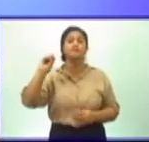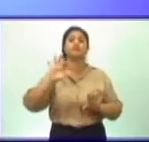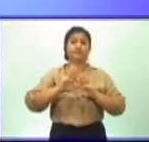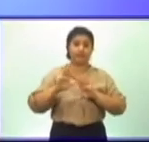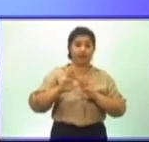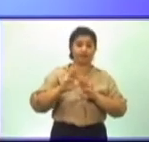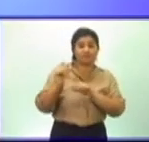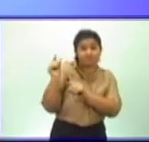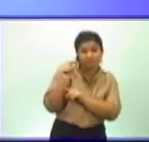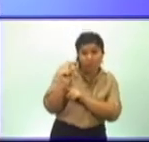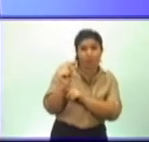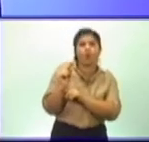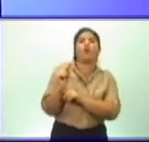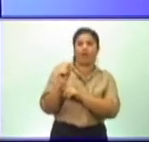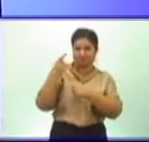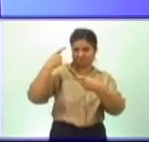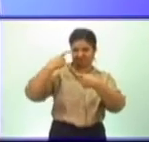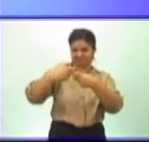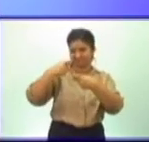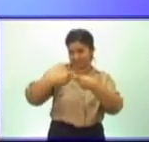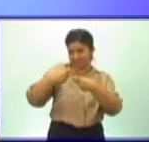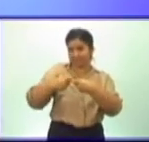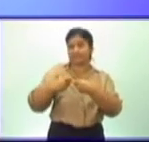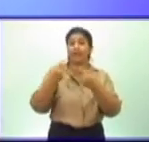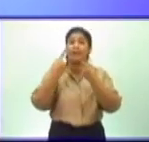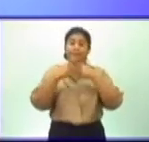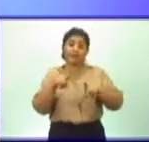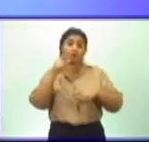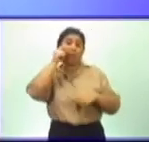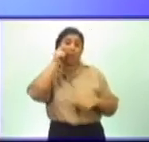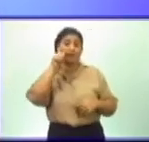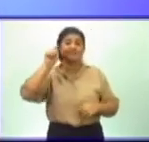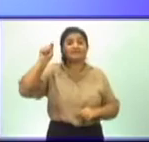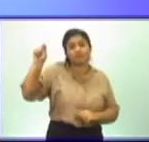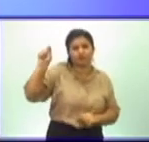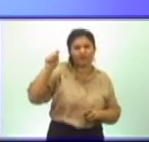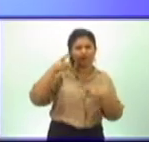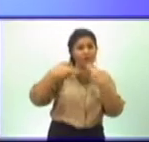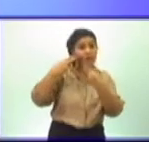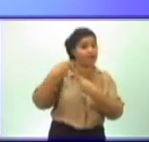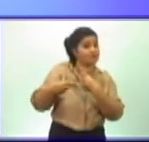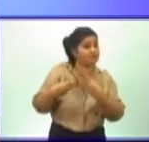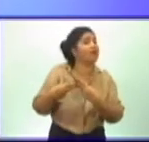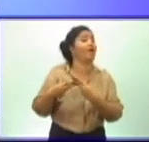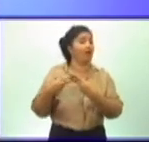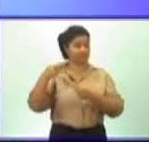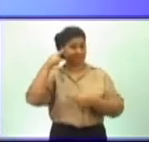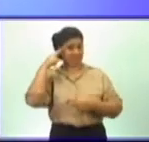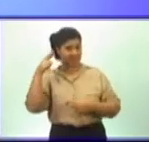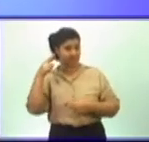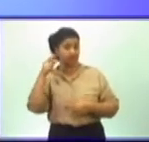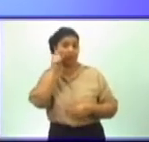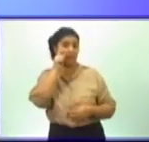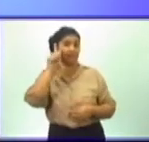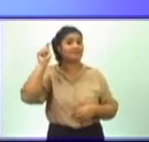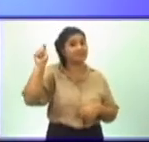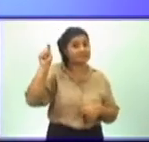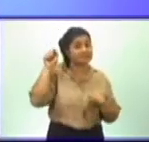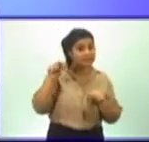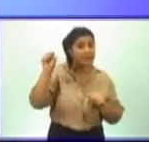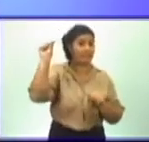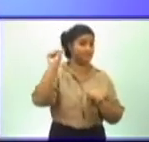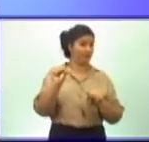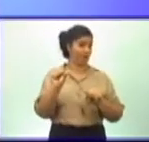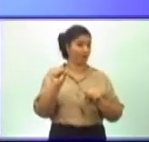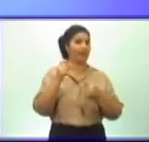tomar Orgón? ¿Sospechará algo el hermano de Mariana, el otro hijo de Orgón, acerca de esto? Sobre esta